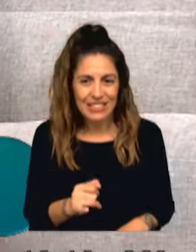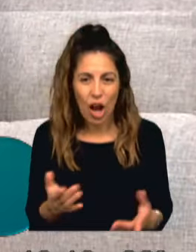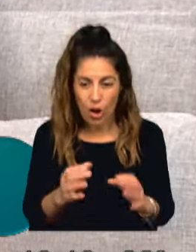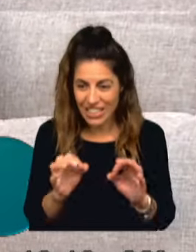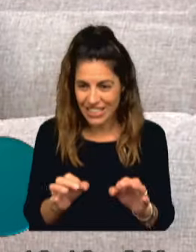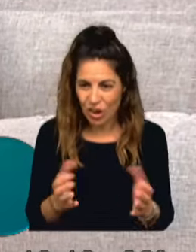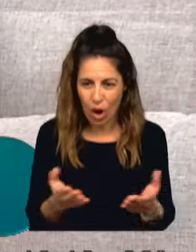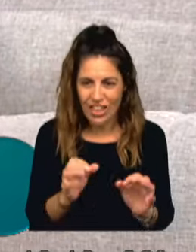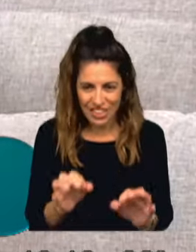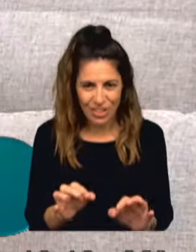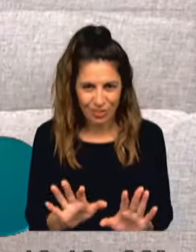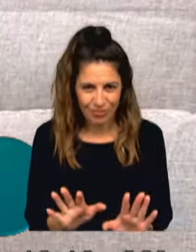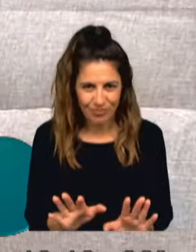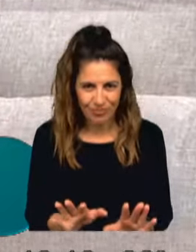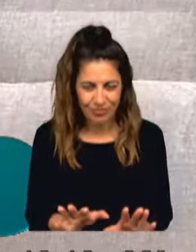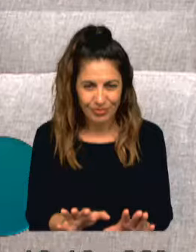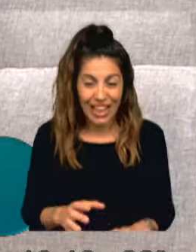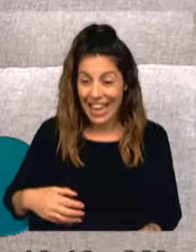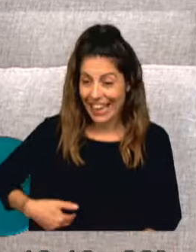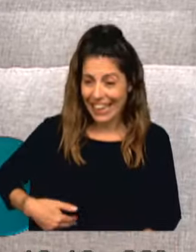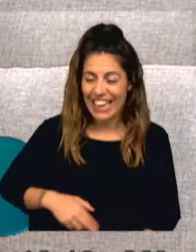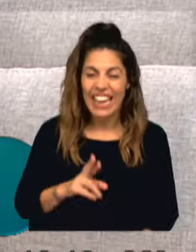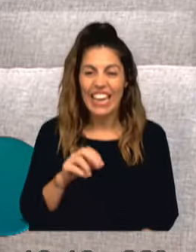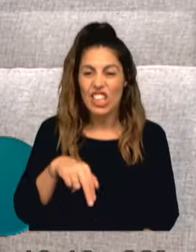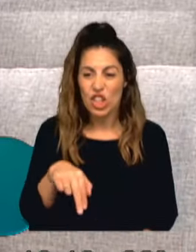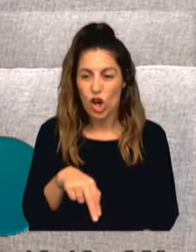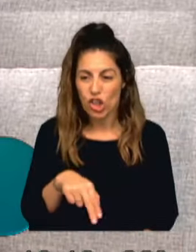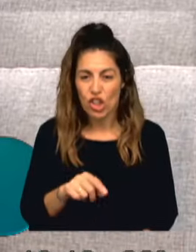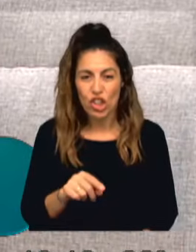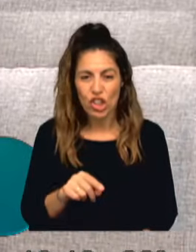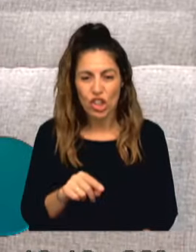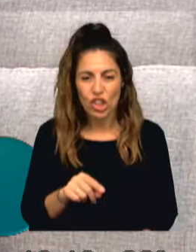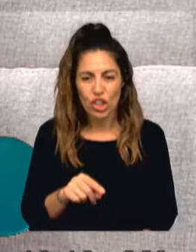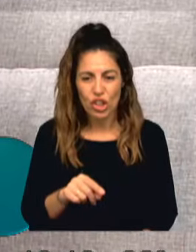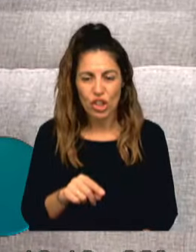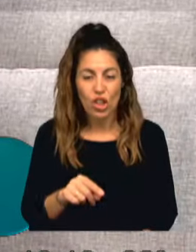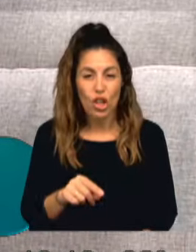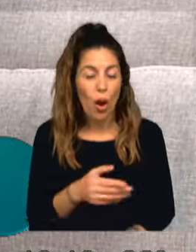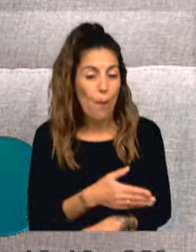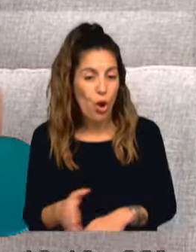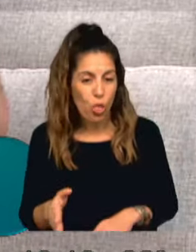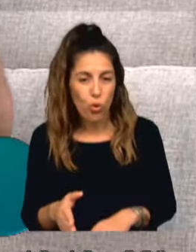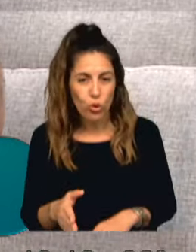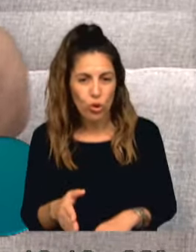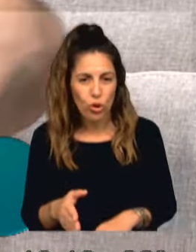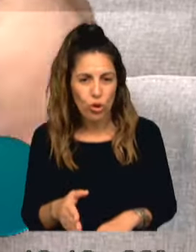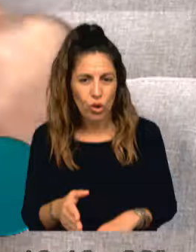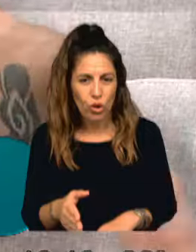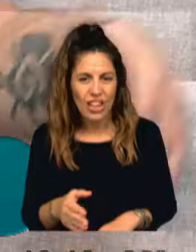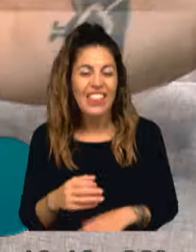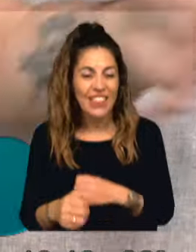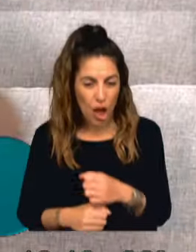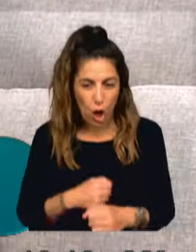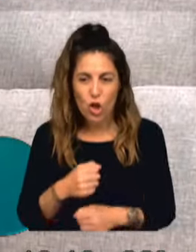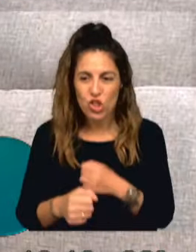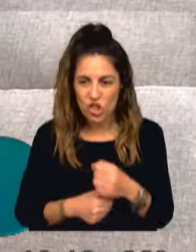ya llego el riñón producto de de los años que ha